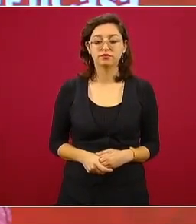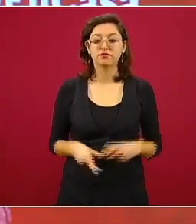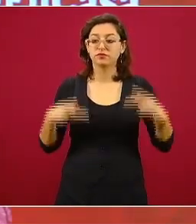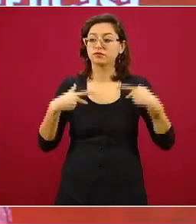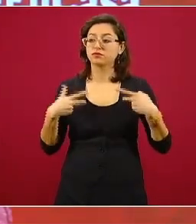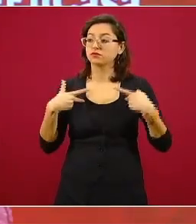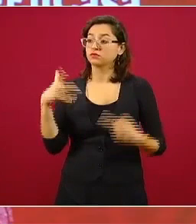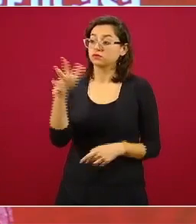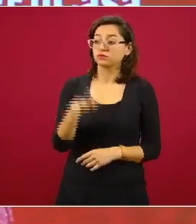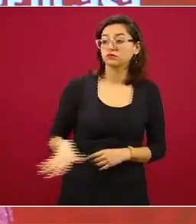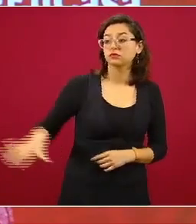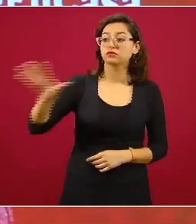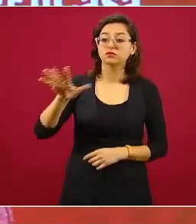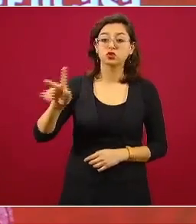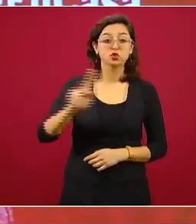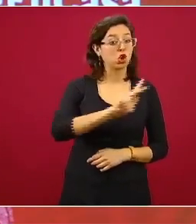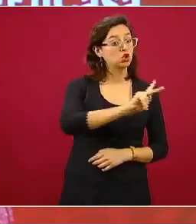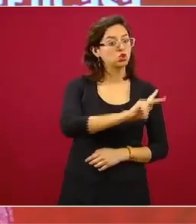colectiva,